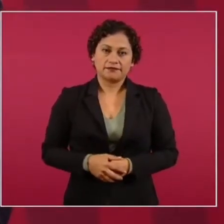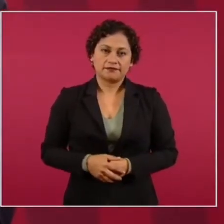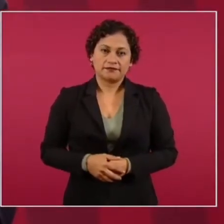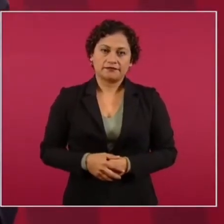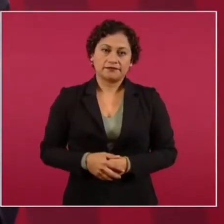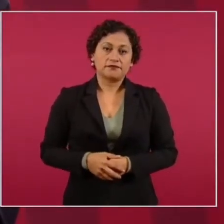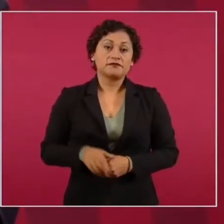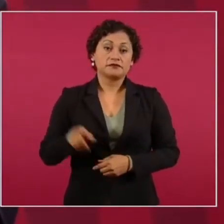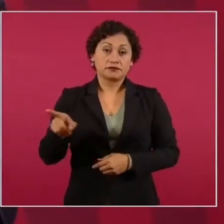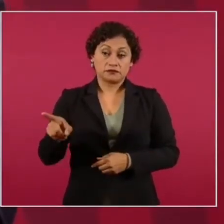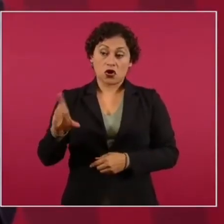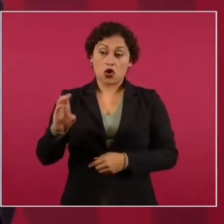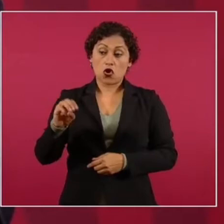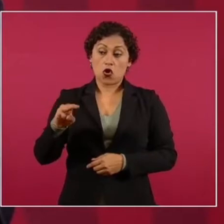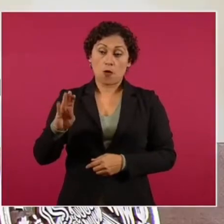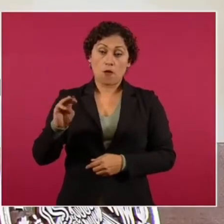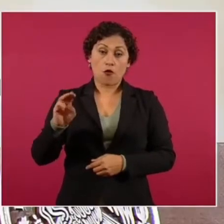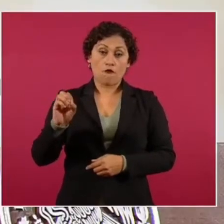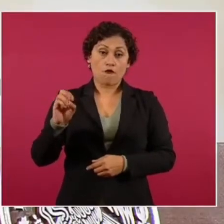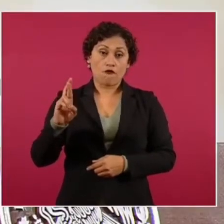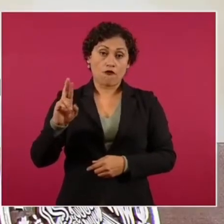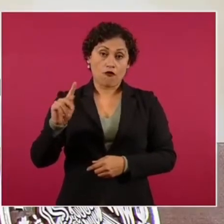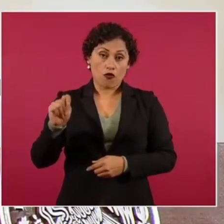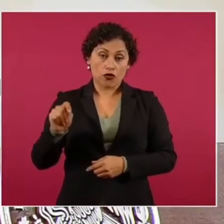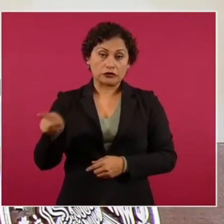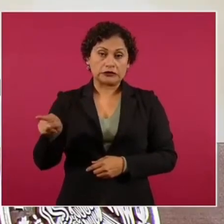Comonfort se arrepintió de lo que hizo,